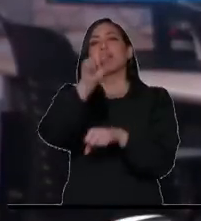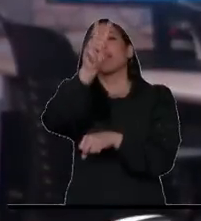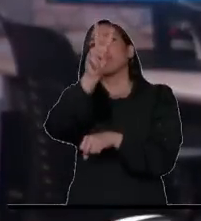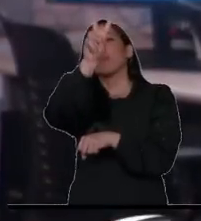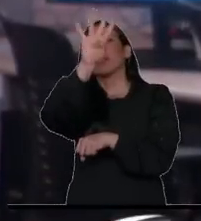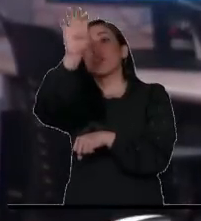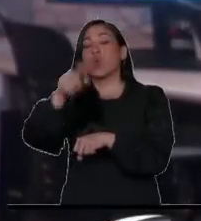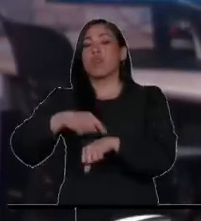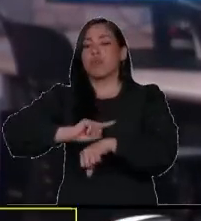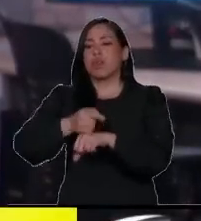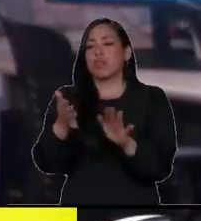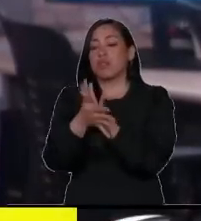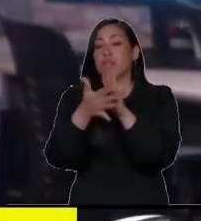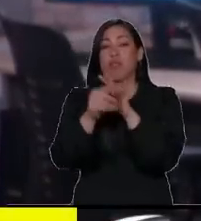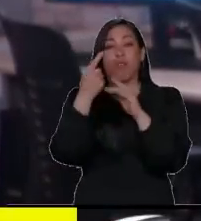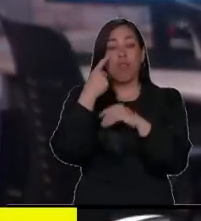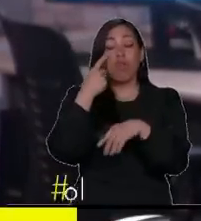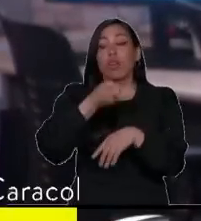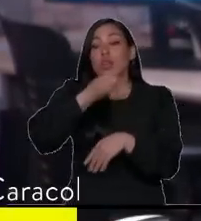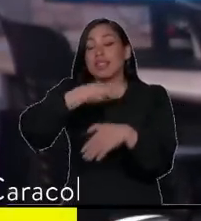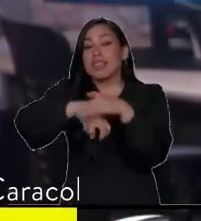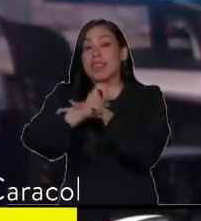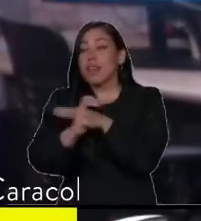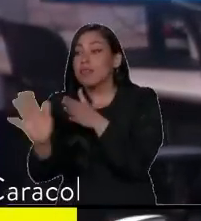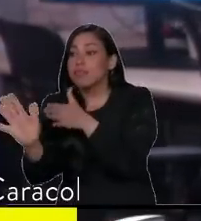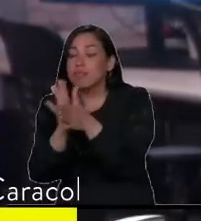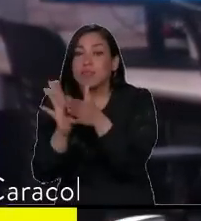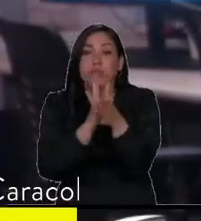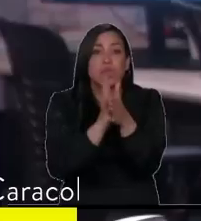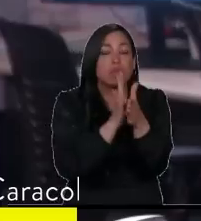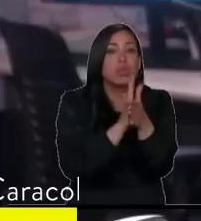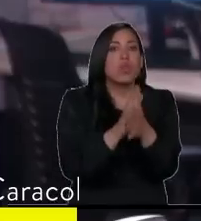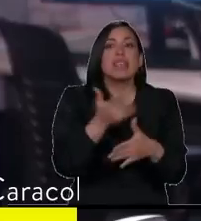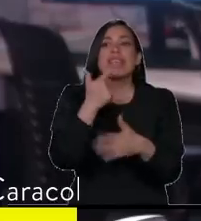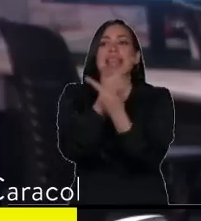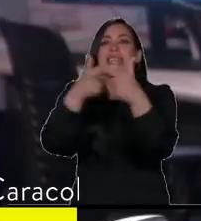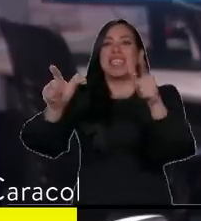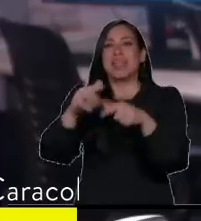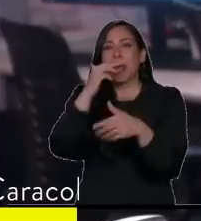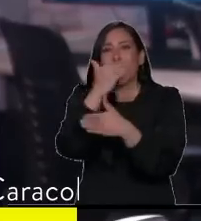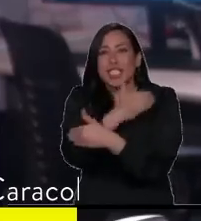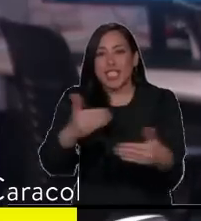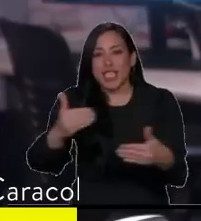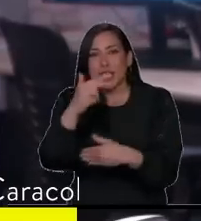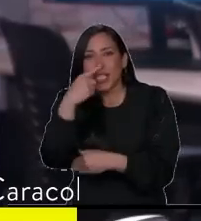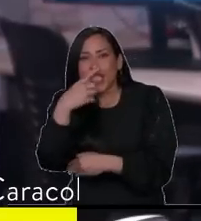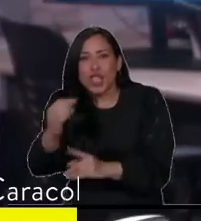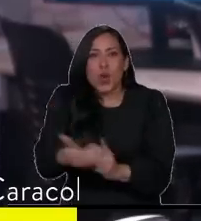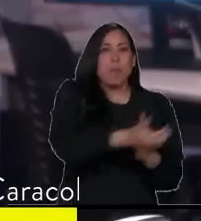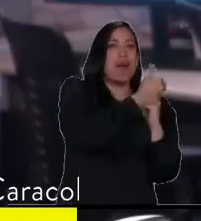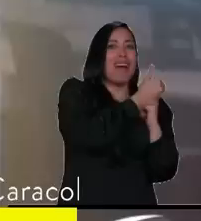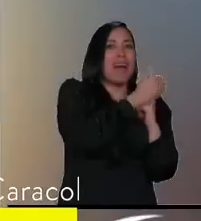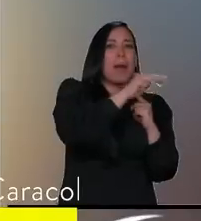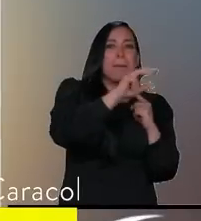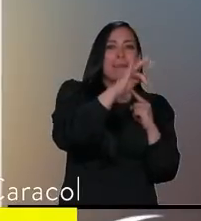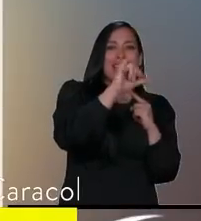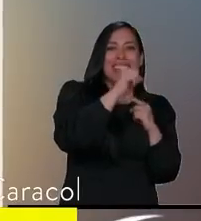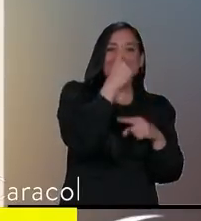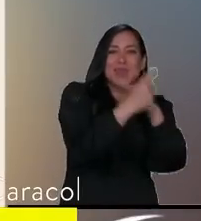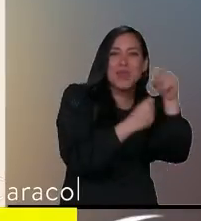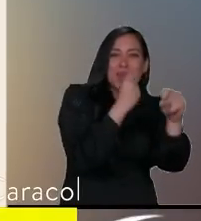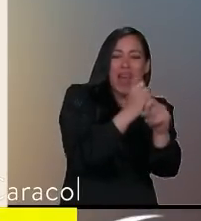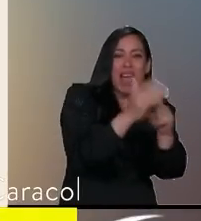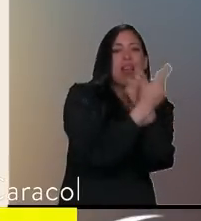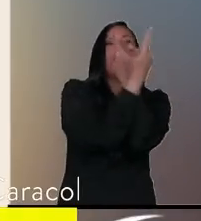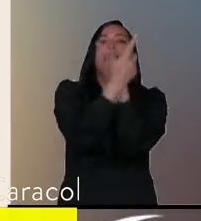7:29. Mucha atención. Noticias Caracol acaba de conocer que fue liberado el pequeño Matías Manosalva Gómez, de 1 año de